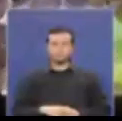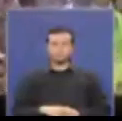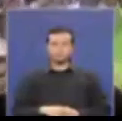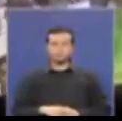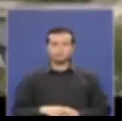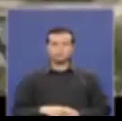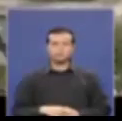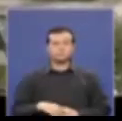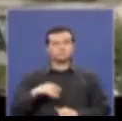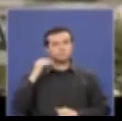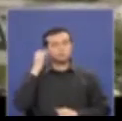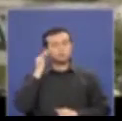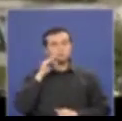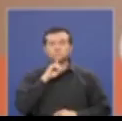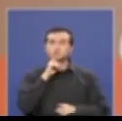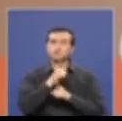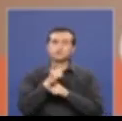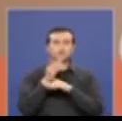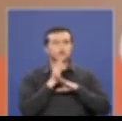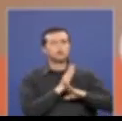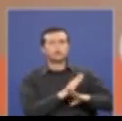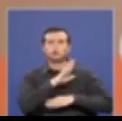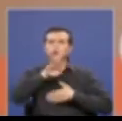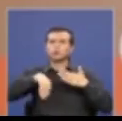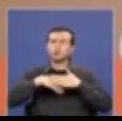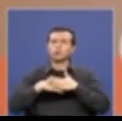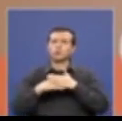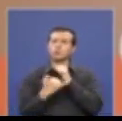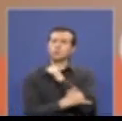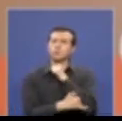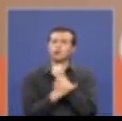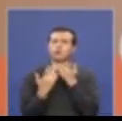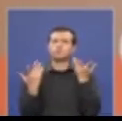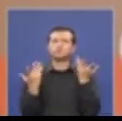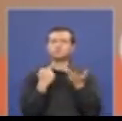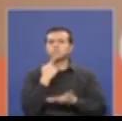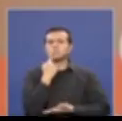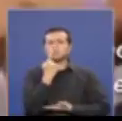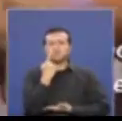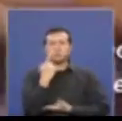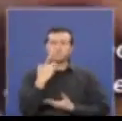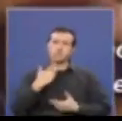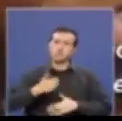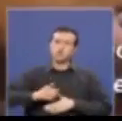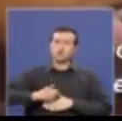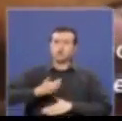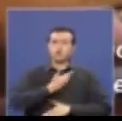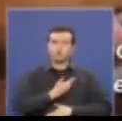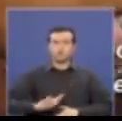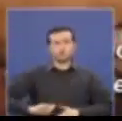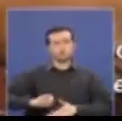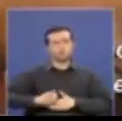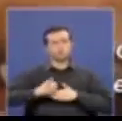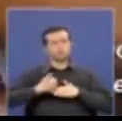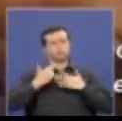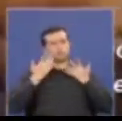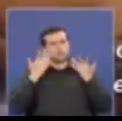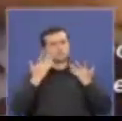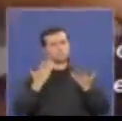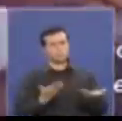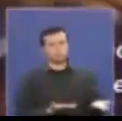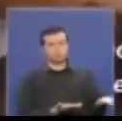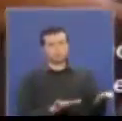Y en ellas se expresa el firme rechazo de todo un país a un régimen que hace gala de prepotencia. ¡Aquí mando yo y no mando a